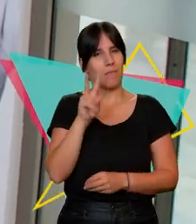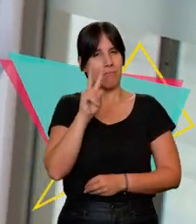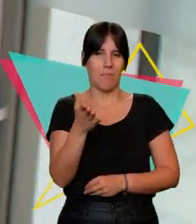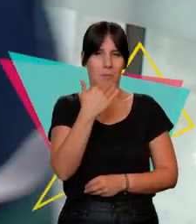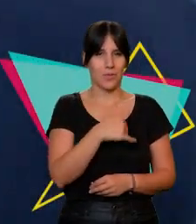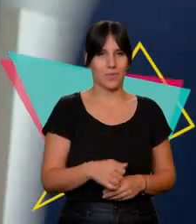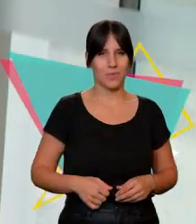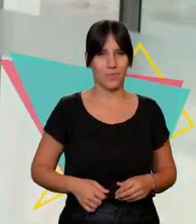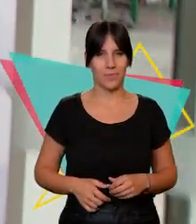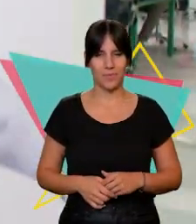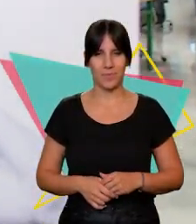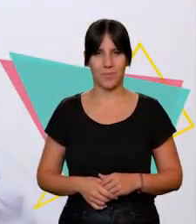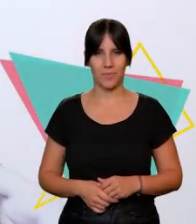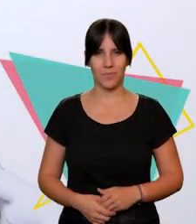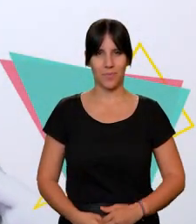verlo!